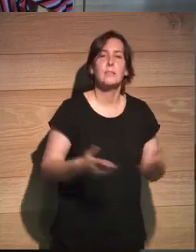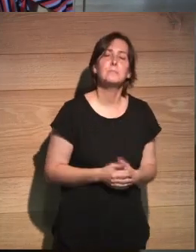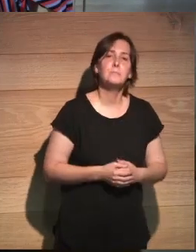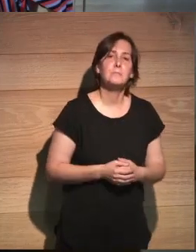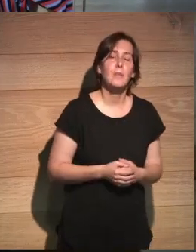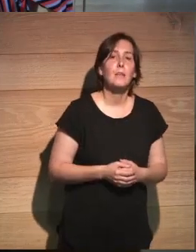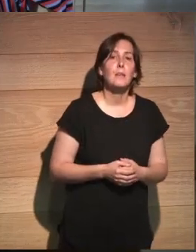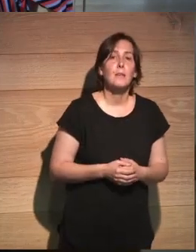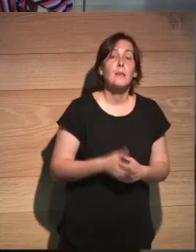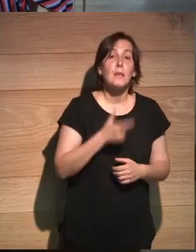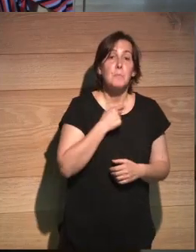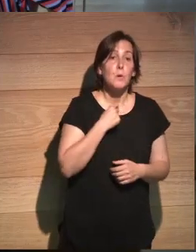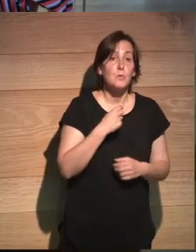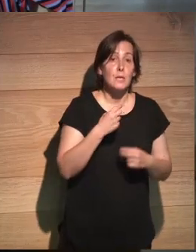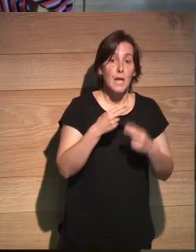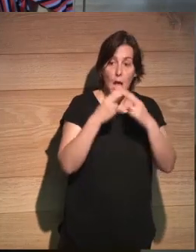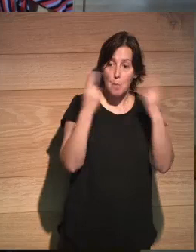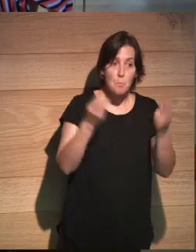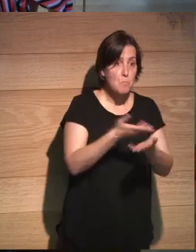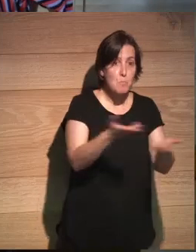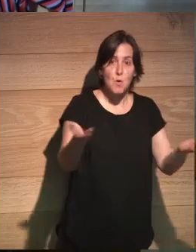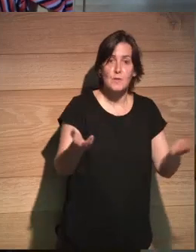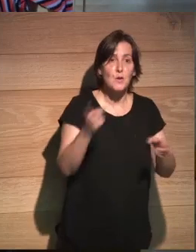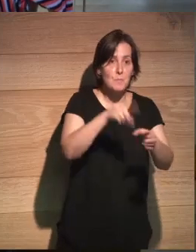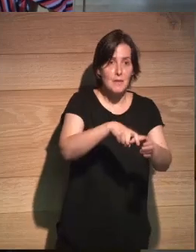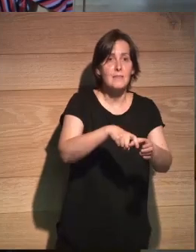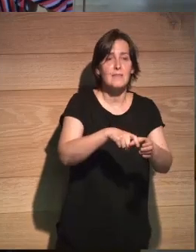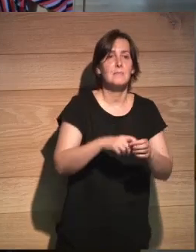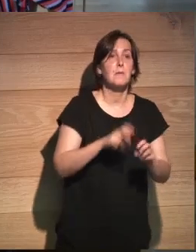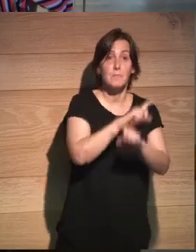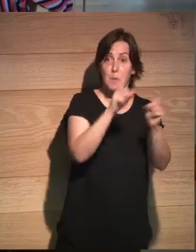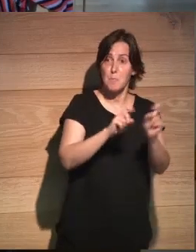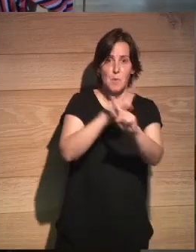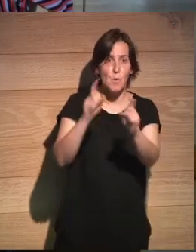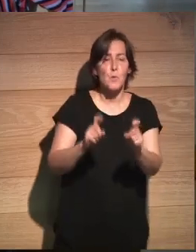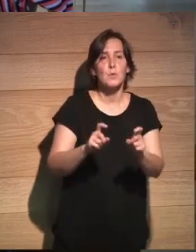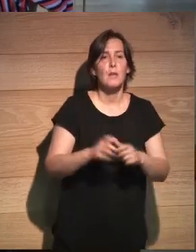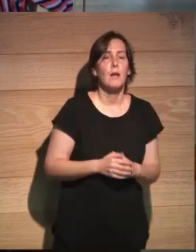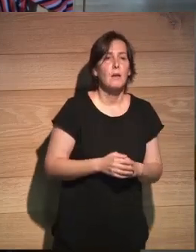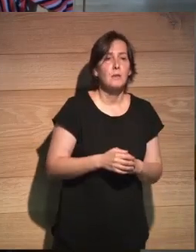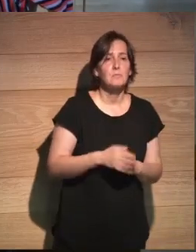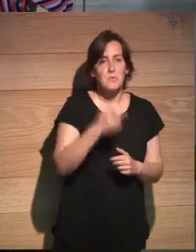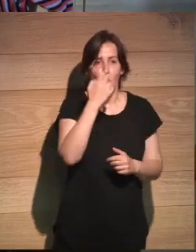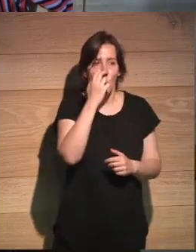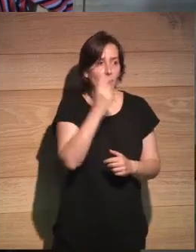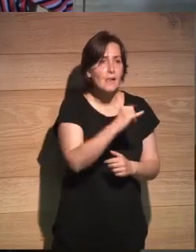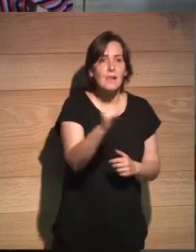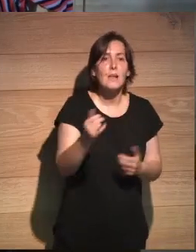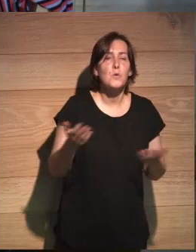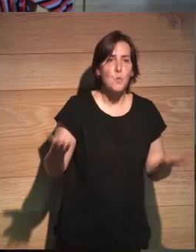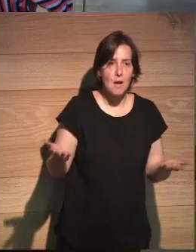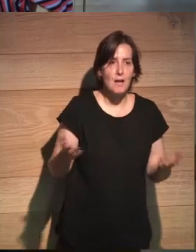Bueno, me gustaría que el público participara, que hicieran preguntas, qué curiosidades tienen